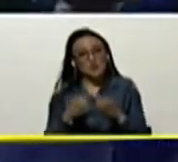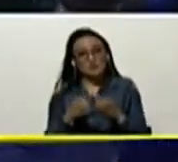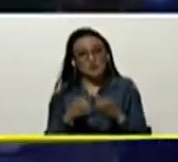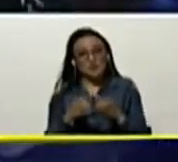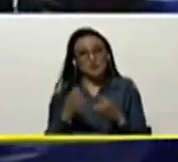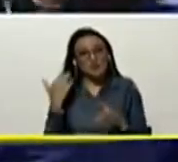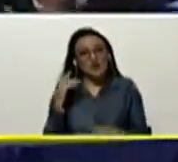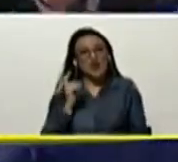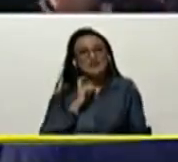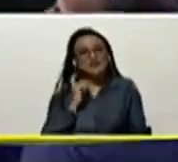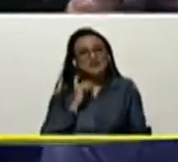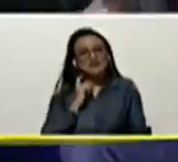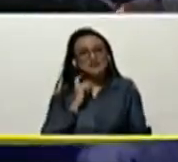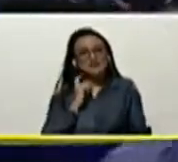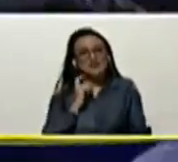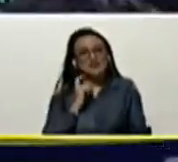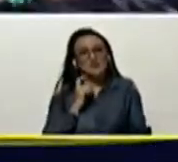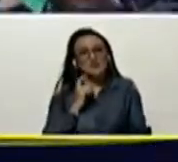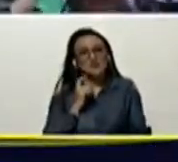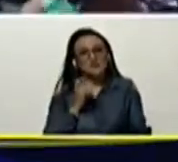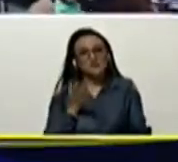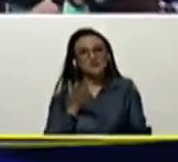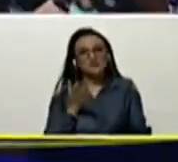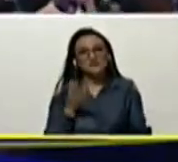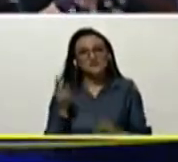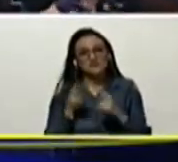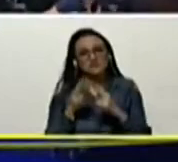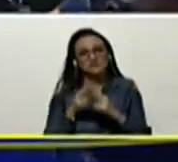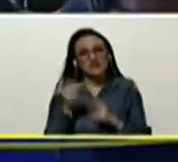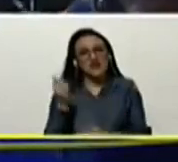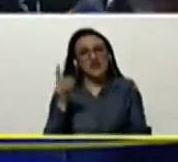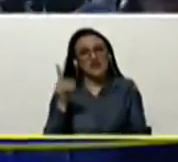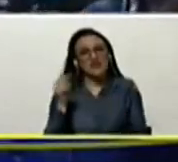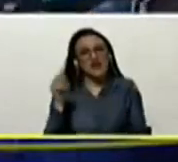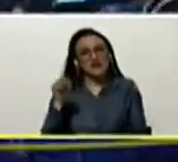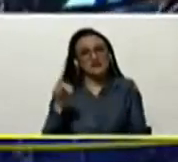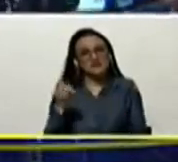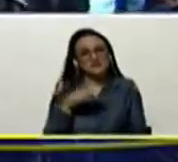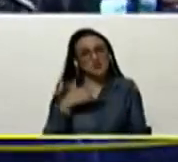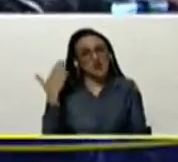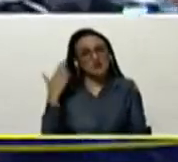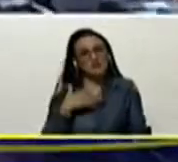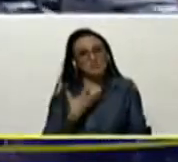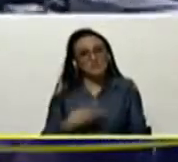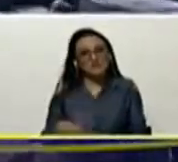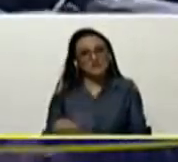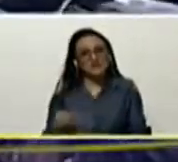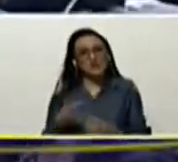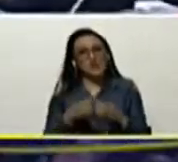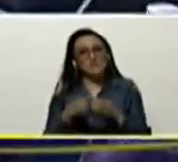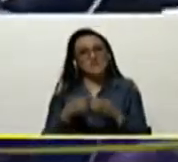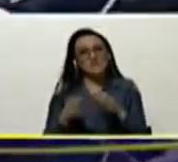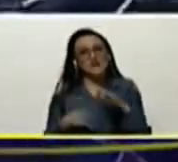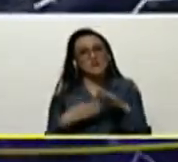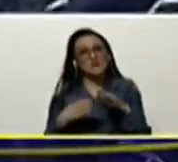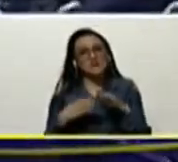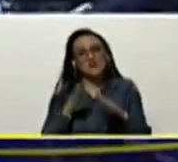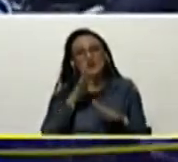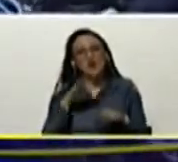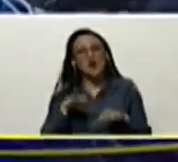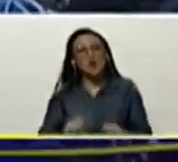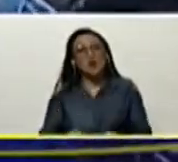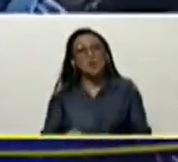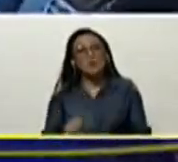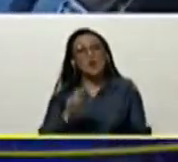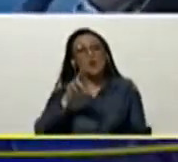lo que fue el antiguo PRD Ruptura, donde conocí a Adán. Yo era presidente del Comité de Bachilleres sin Cupo, imagínense,